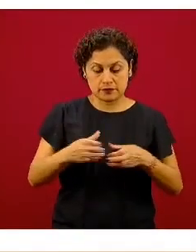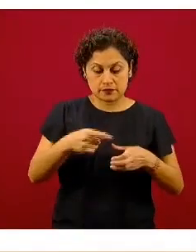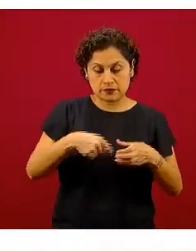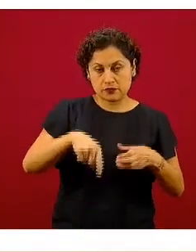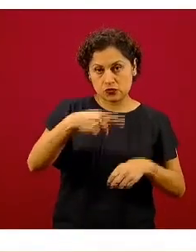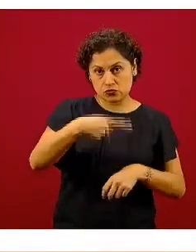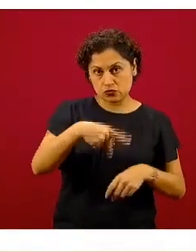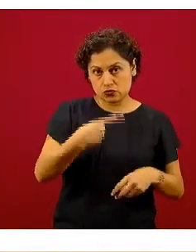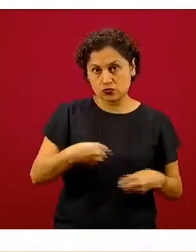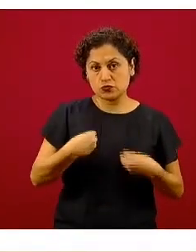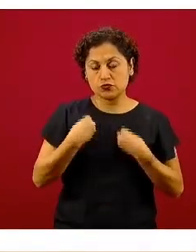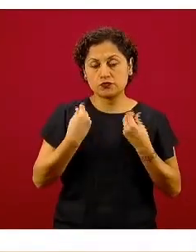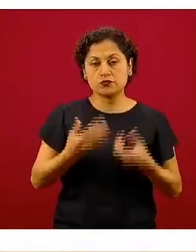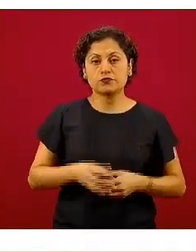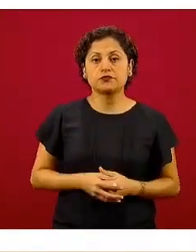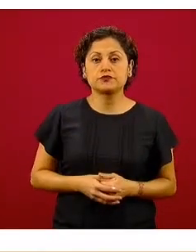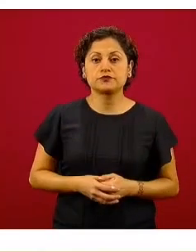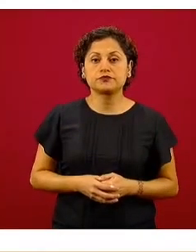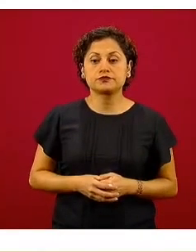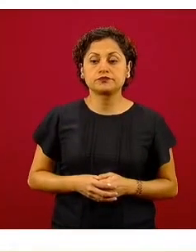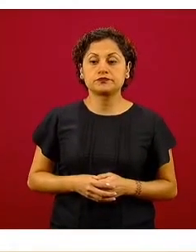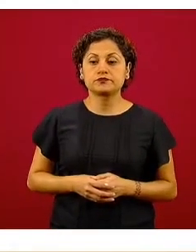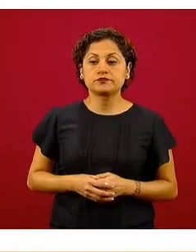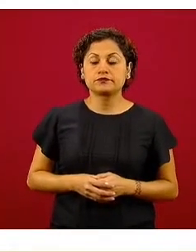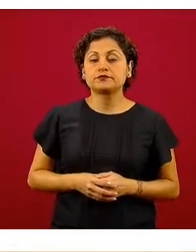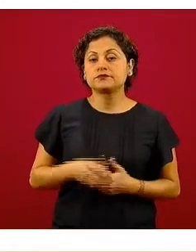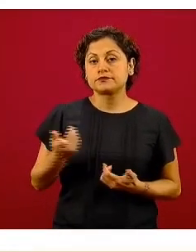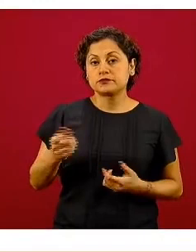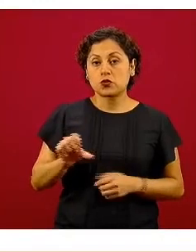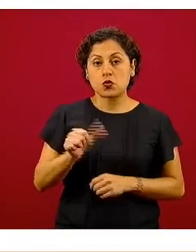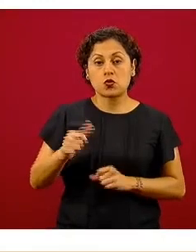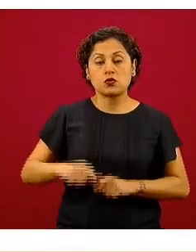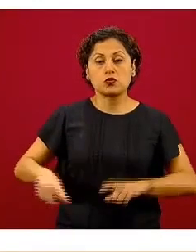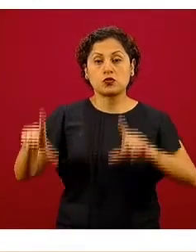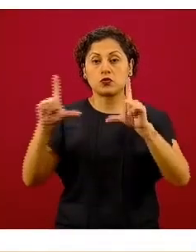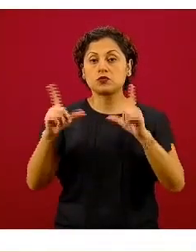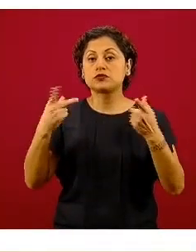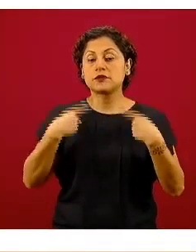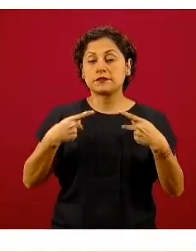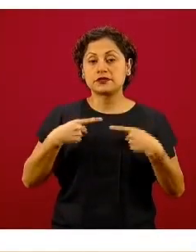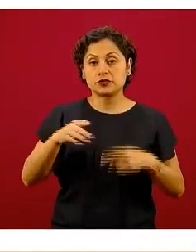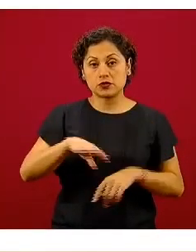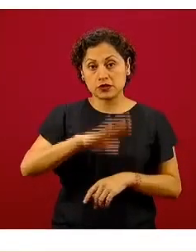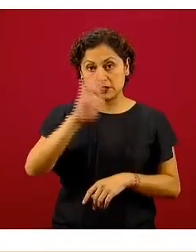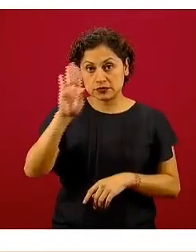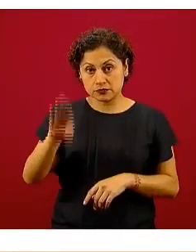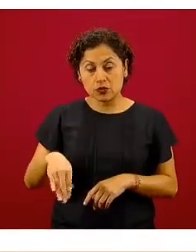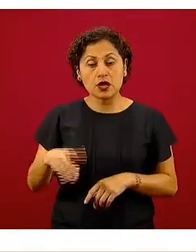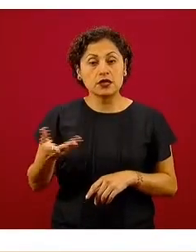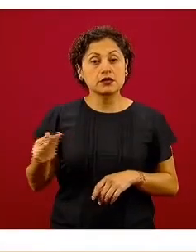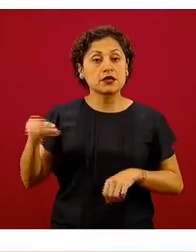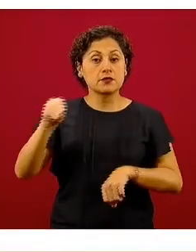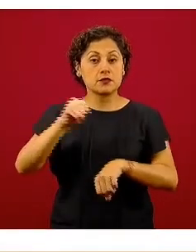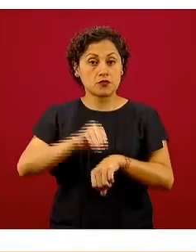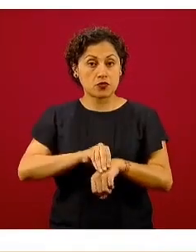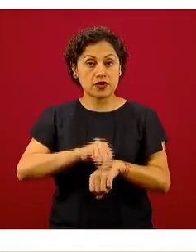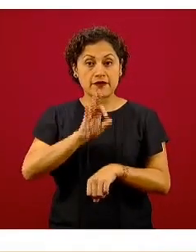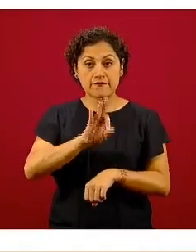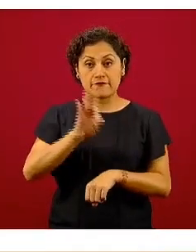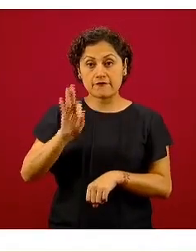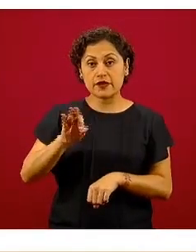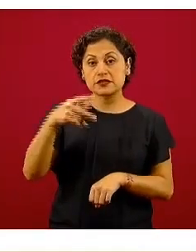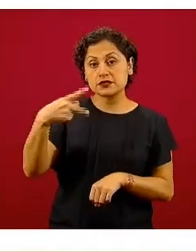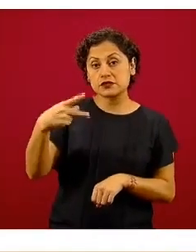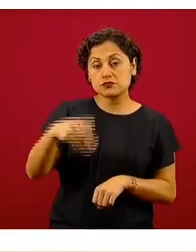la siguiente diapositiva. Son las lamentables defunciones que han ocurrido, están distribuidas por la fecha en